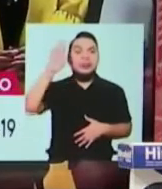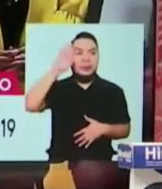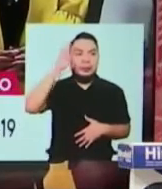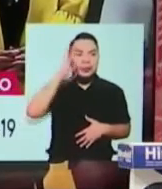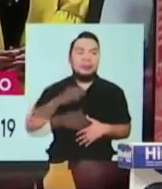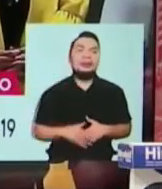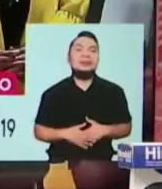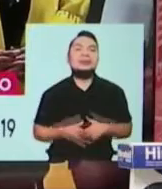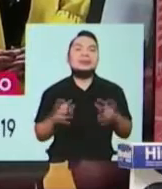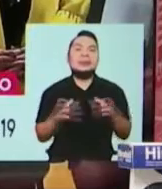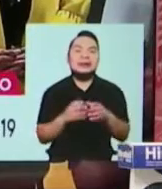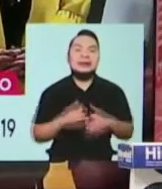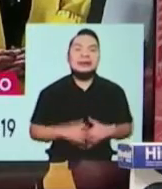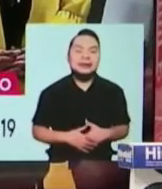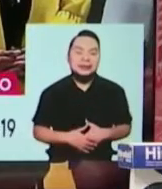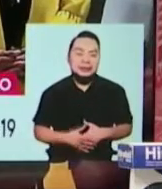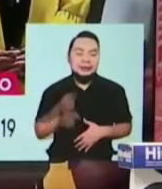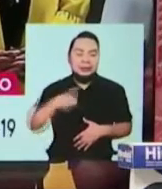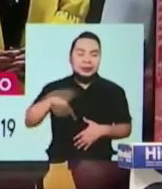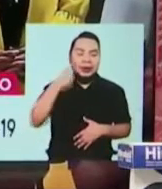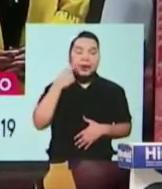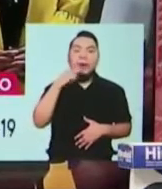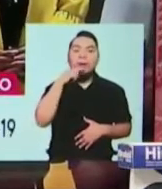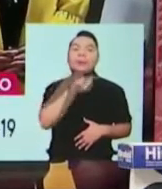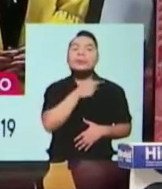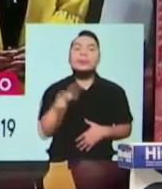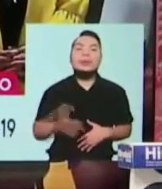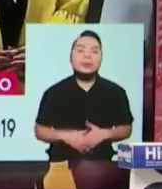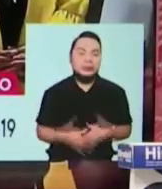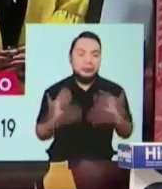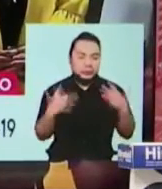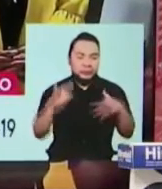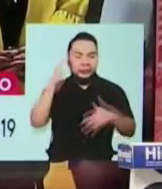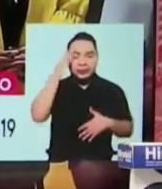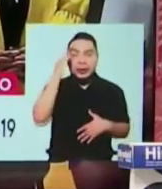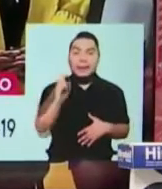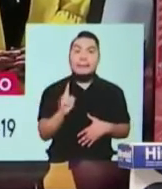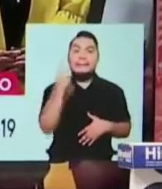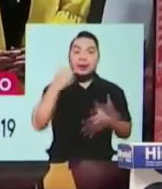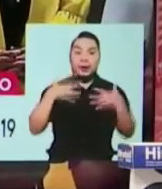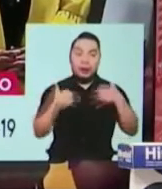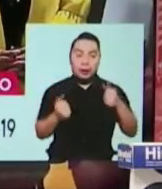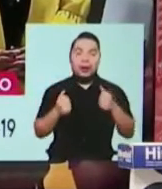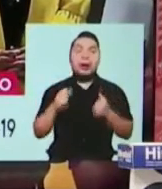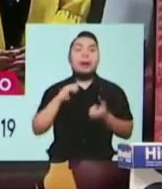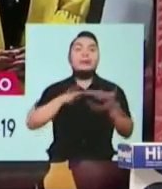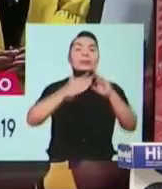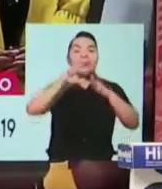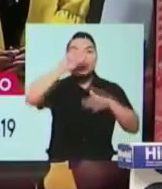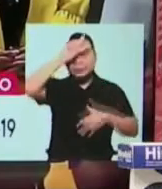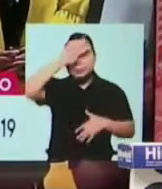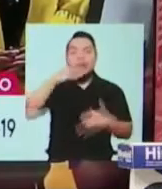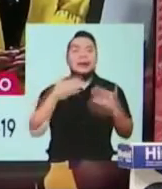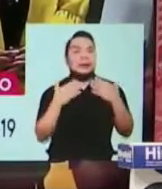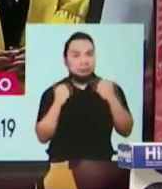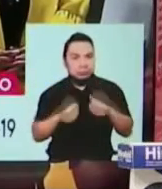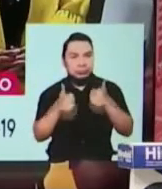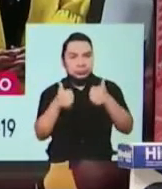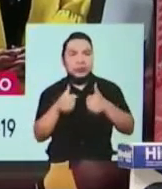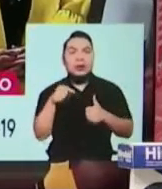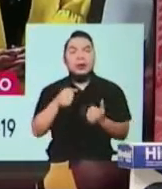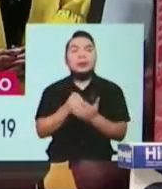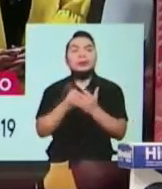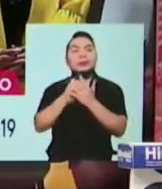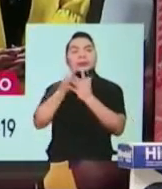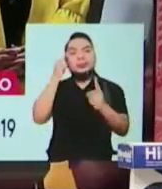estupideces, ¿no es cierto?, en gasoductos, que se gaste la plata, ¿no es cierto?, en capacitar a los profesores, que a la hora de la hora también